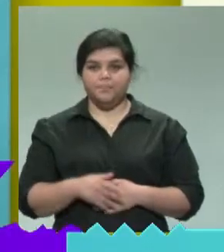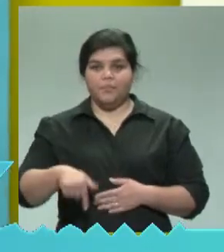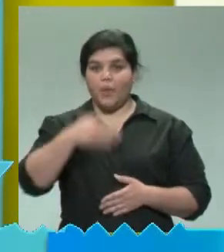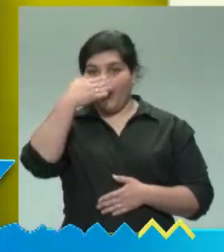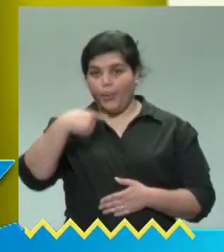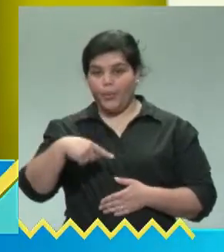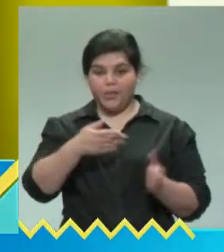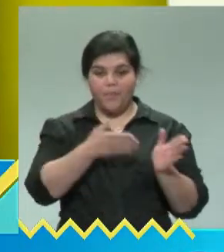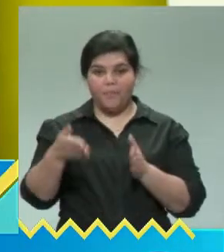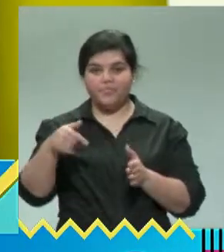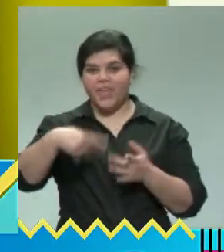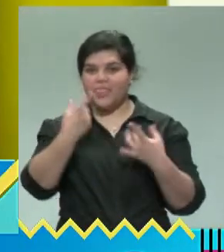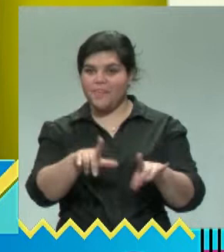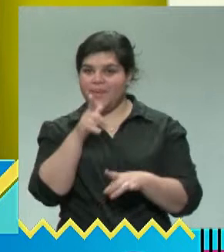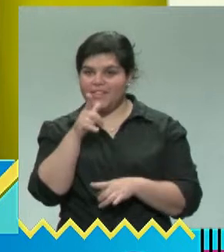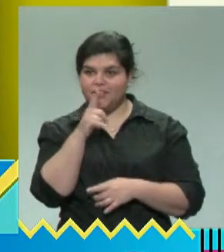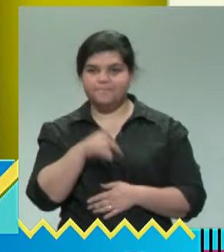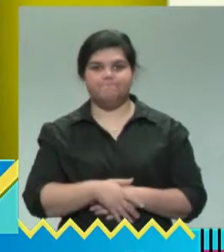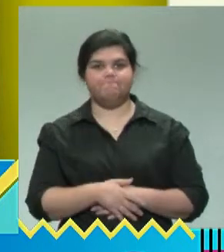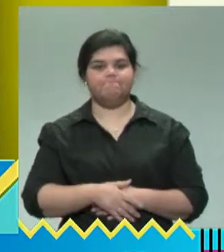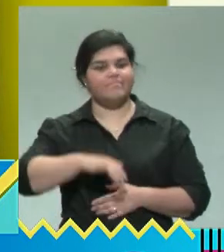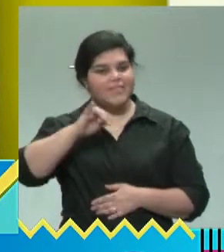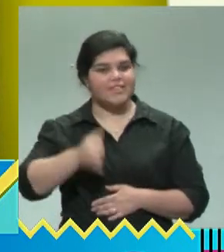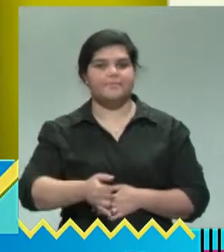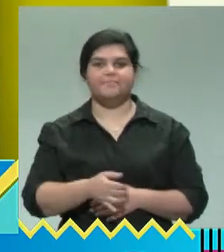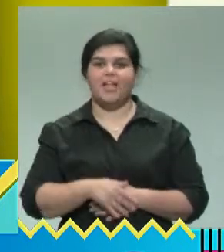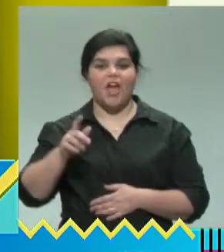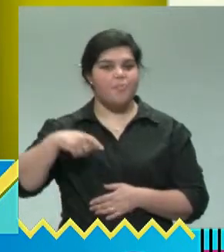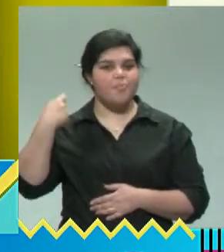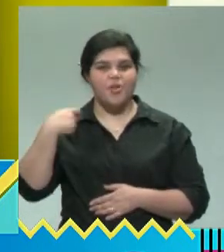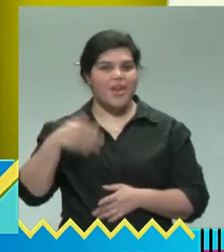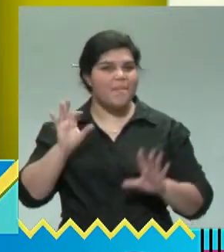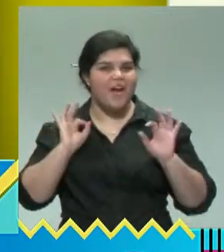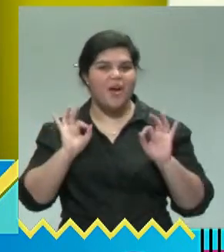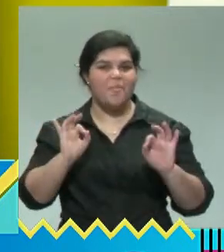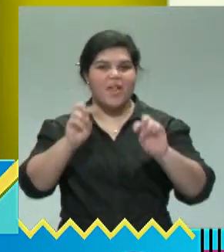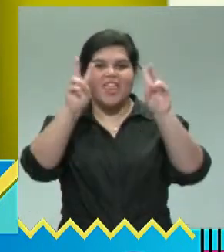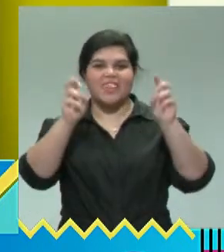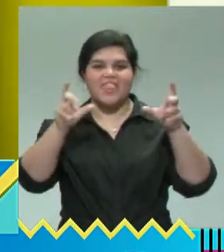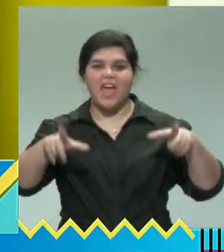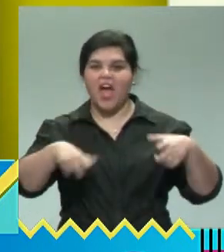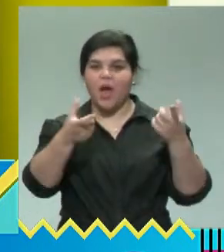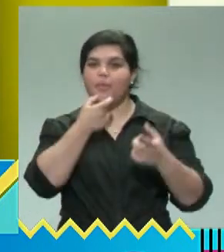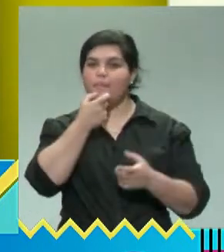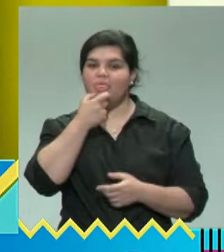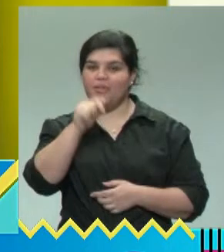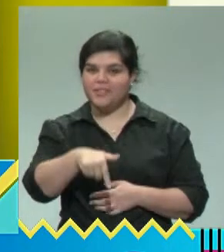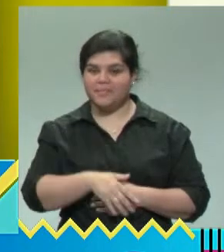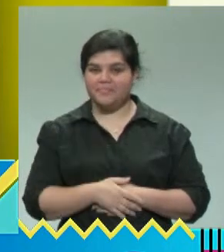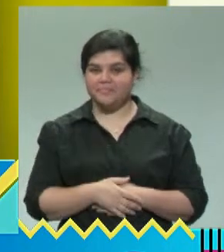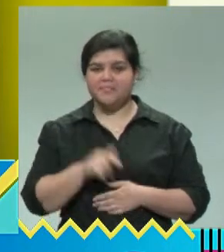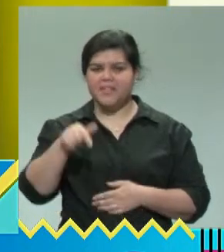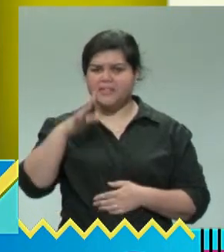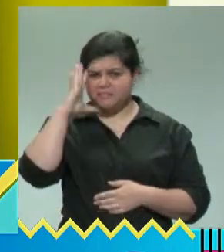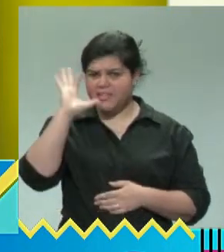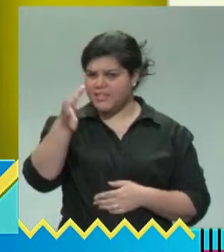Último bloque de Distintos Parecidos. Y sí, le hemos dedicado un programa entero al arbolado público de la provincia de Mendoza,